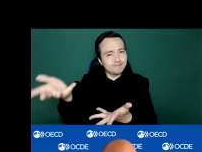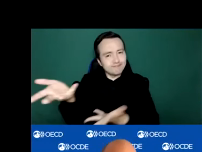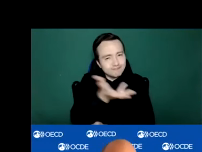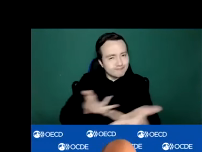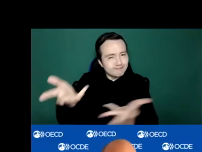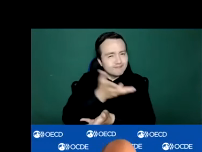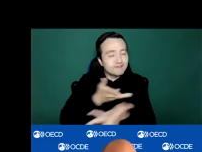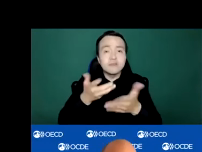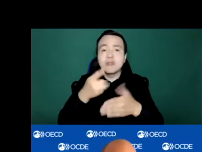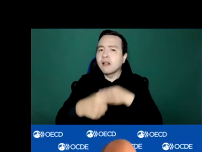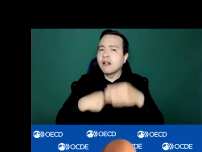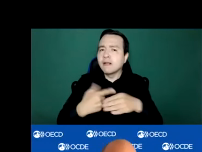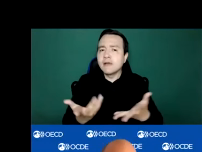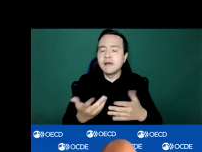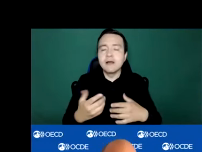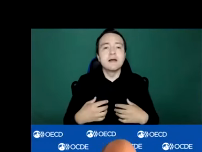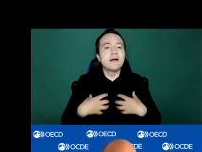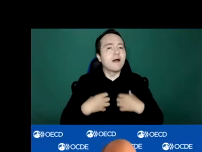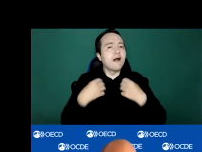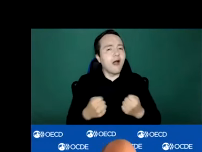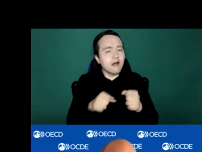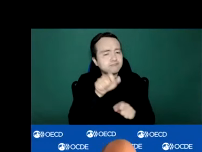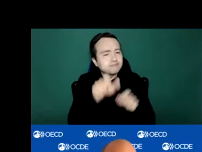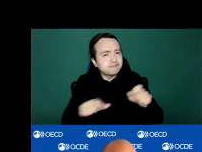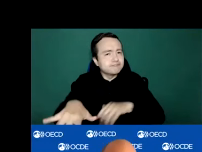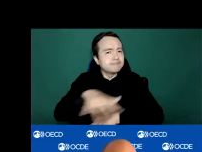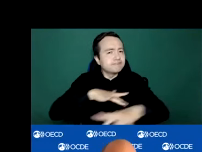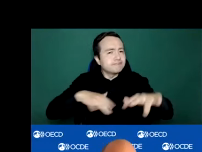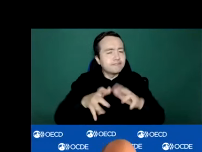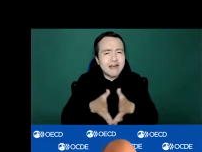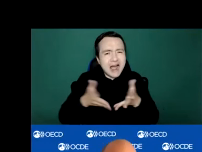salud pública. Esta es una serie